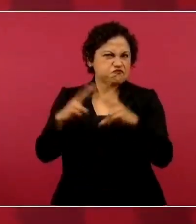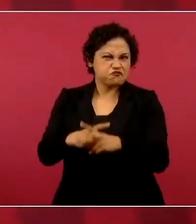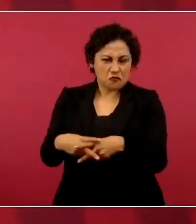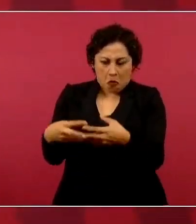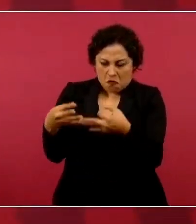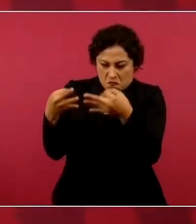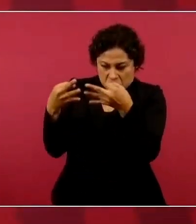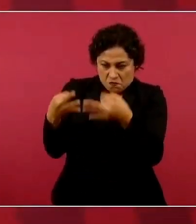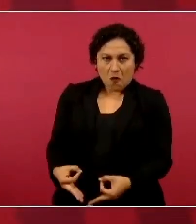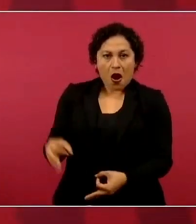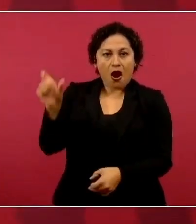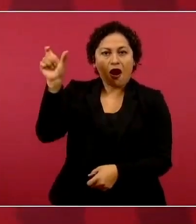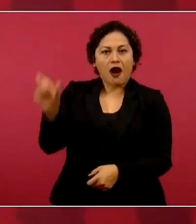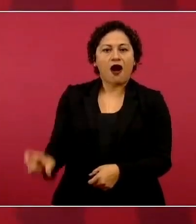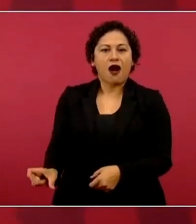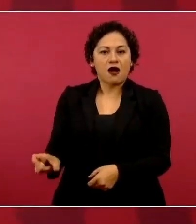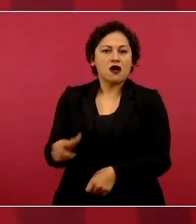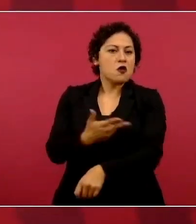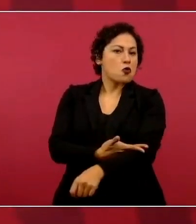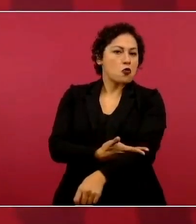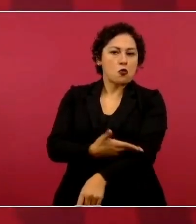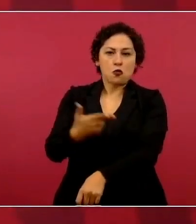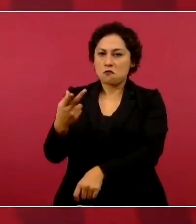íntegro, honesto,